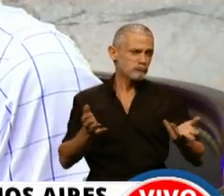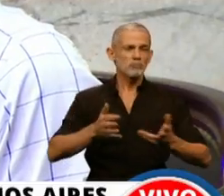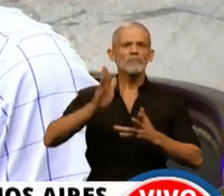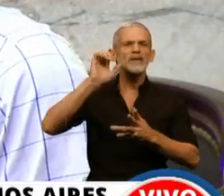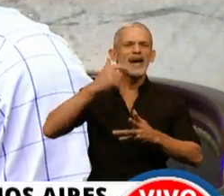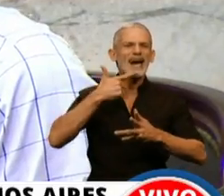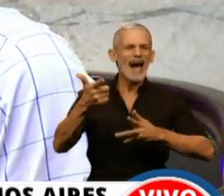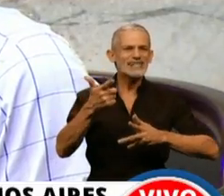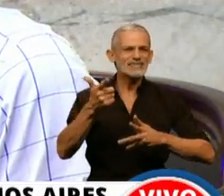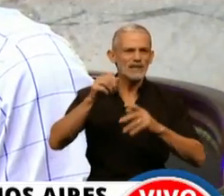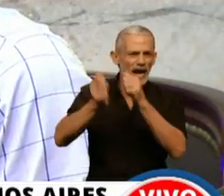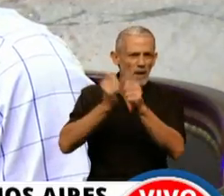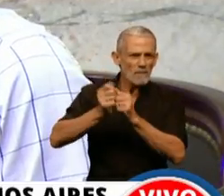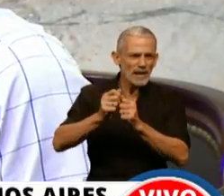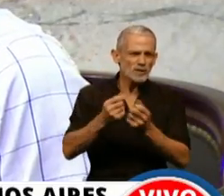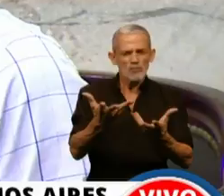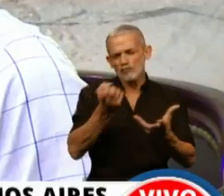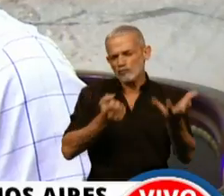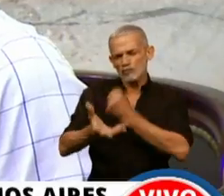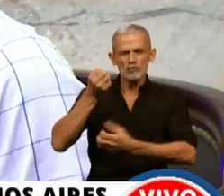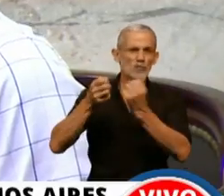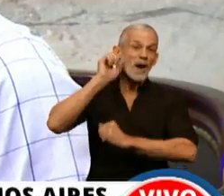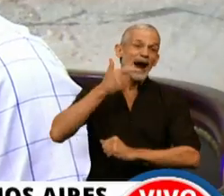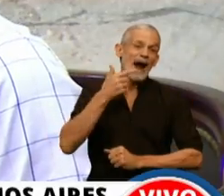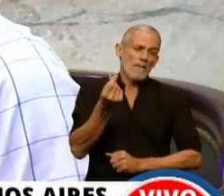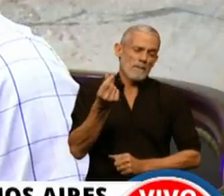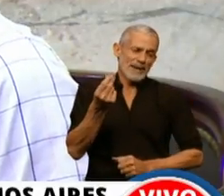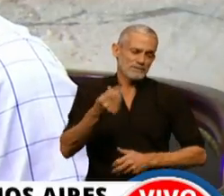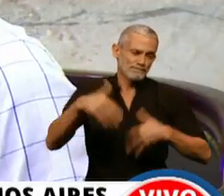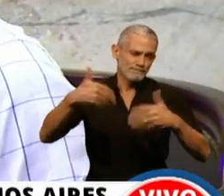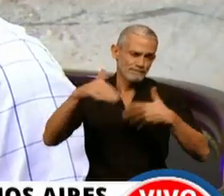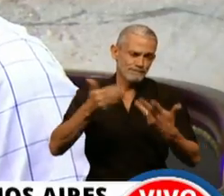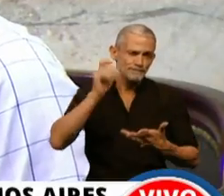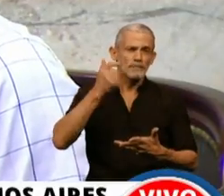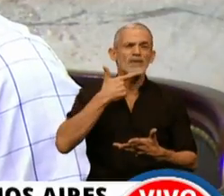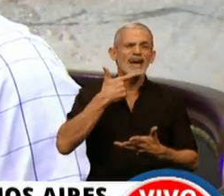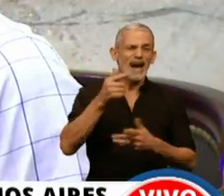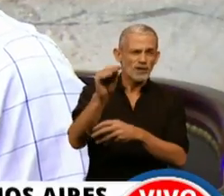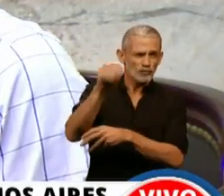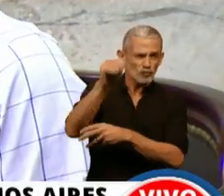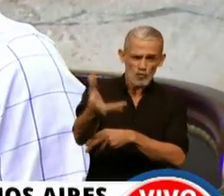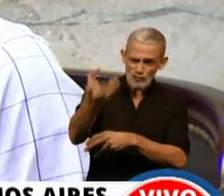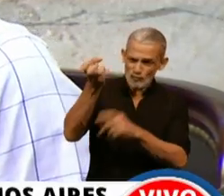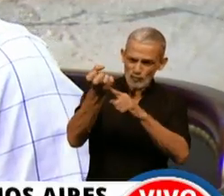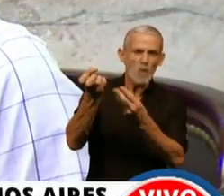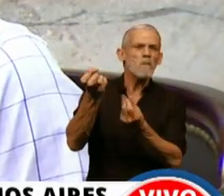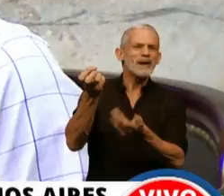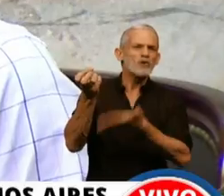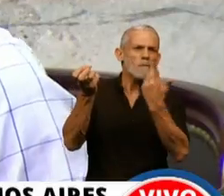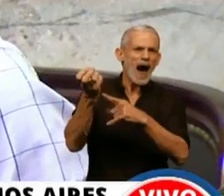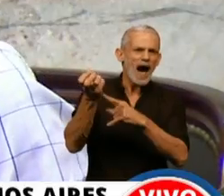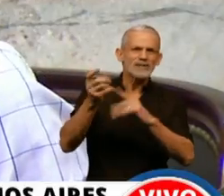gasíferas que se han beneficiado con el precio del gas en la boca de pozo mucho más que la media